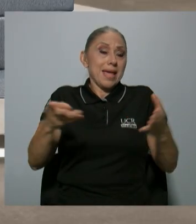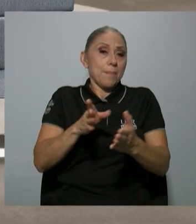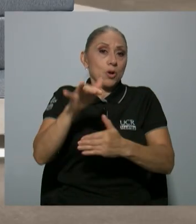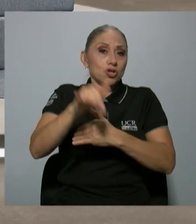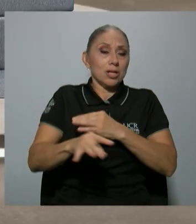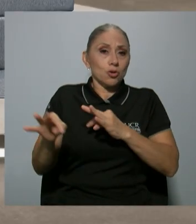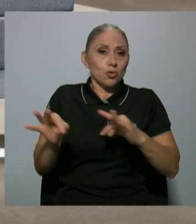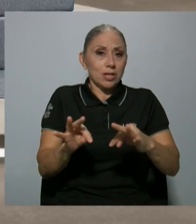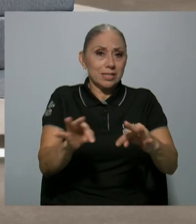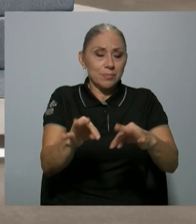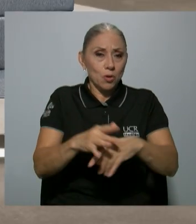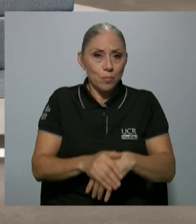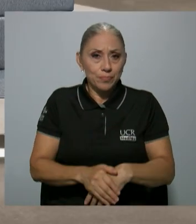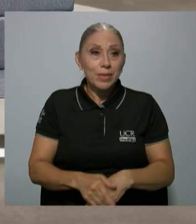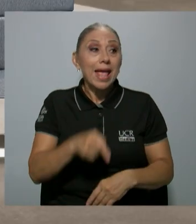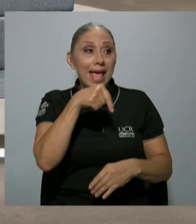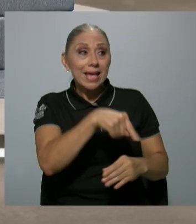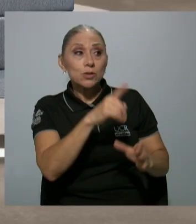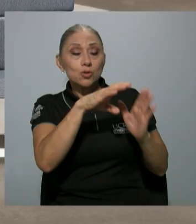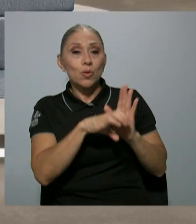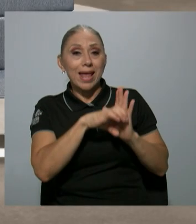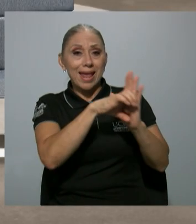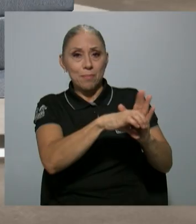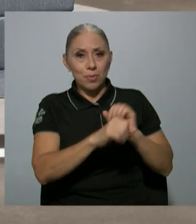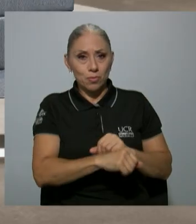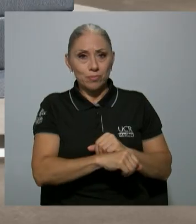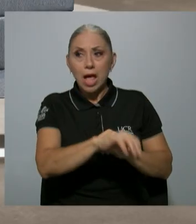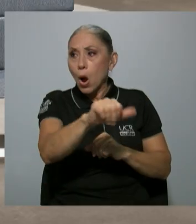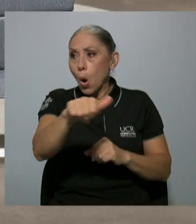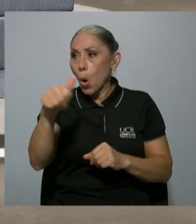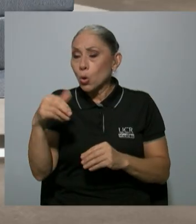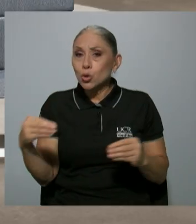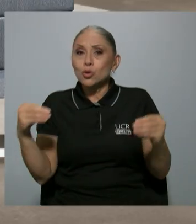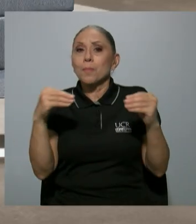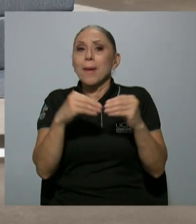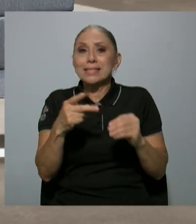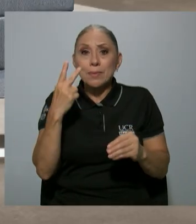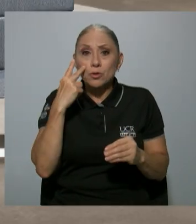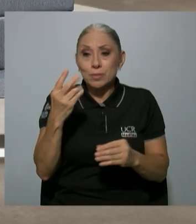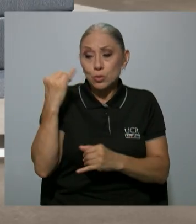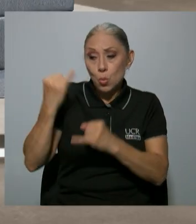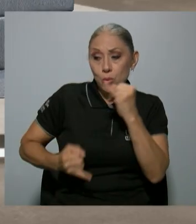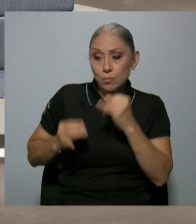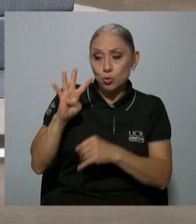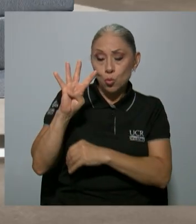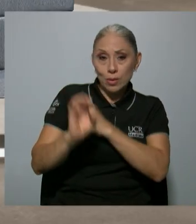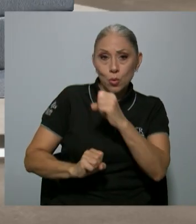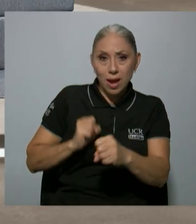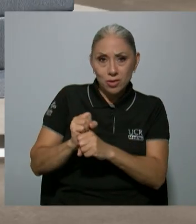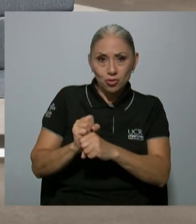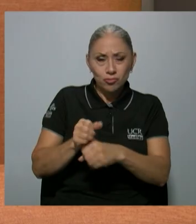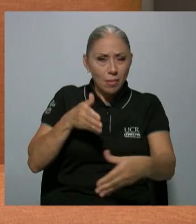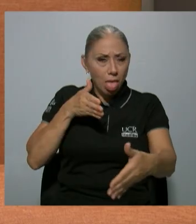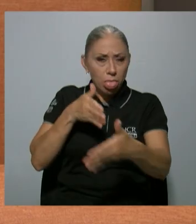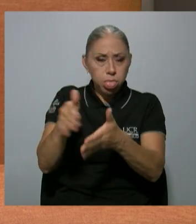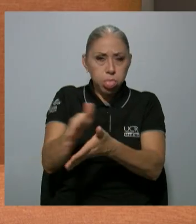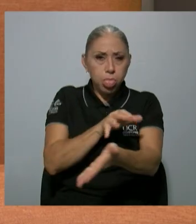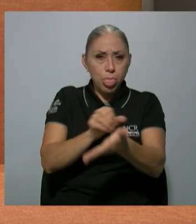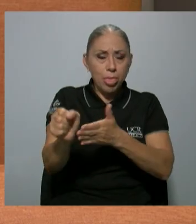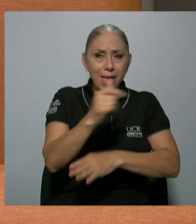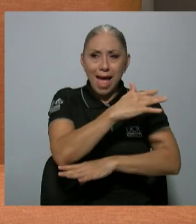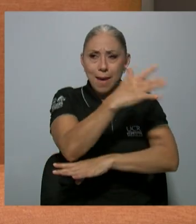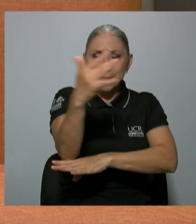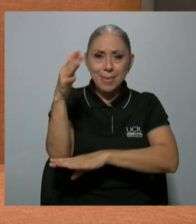turístico. Eso es un ejemplo de otros muchos más que hemos visto estos últimos 4 años de cómo hay una afectación ambiental a